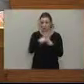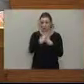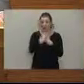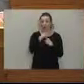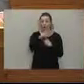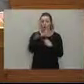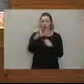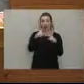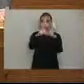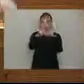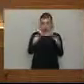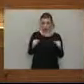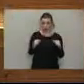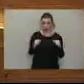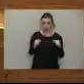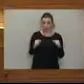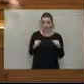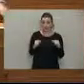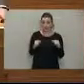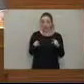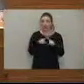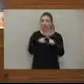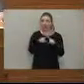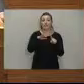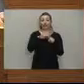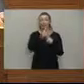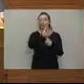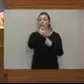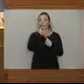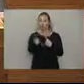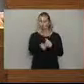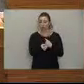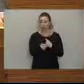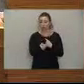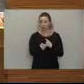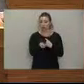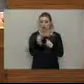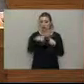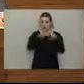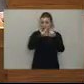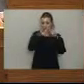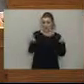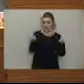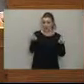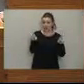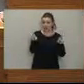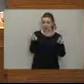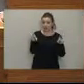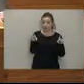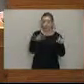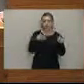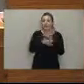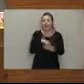Coca-Cola de Asturias, con las otras situaciones del resto de España, de esta empresa, no es un efecto de